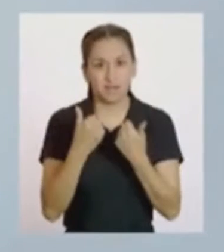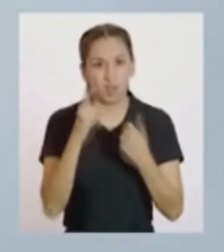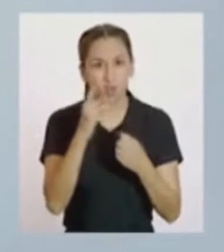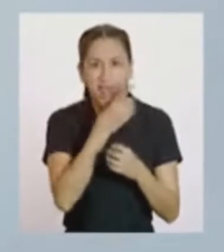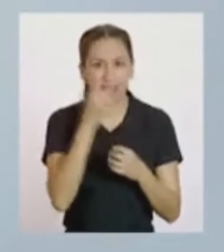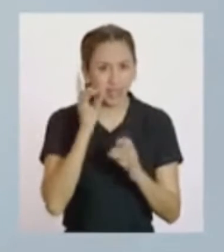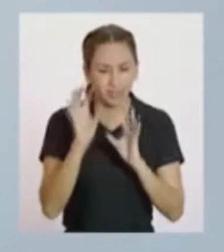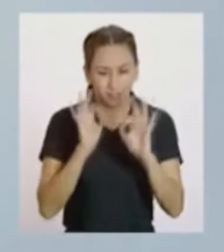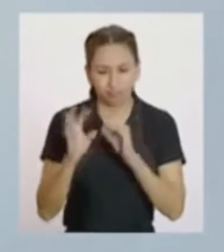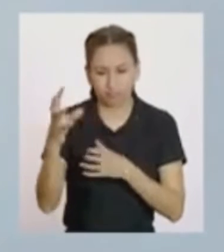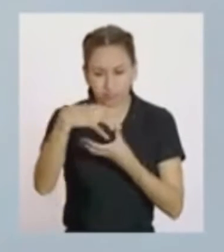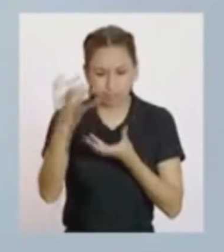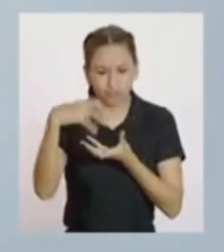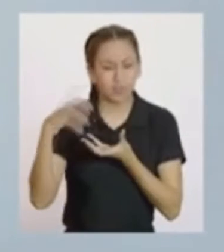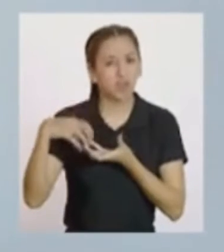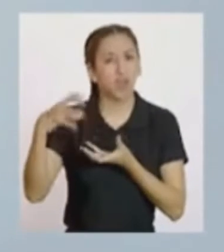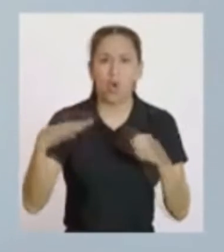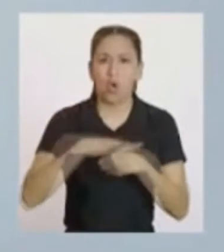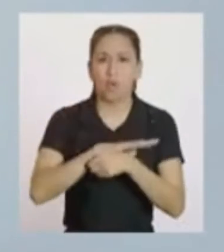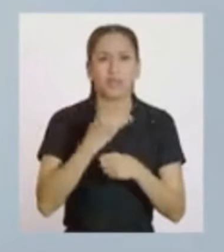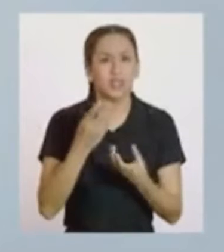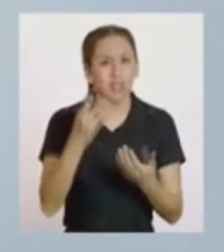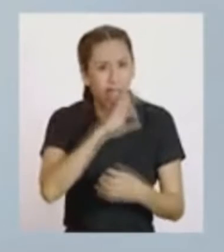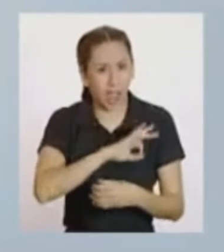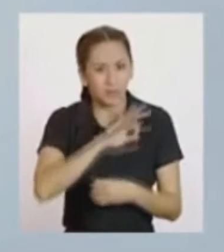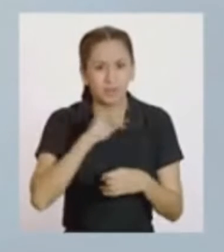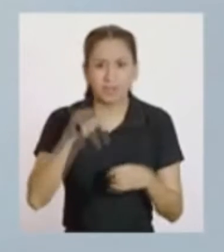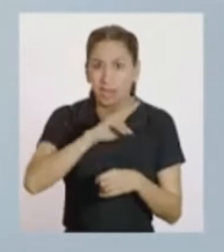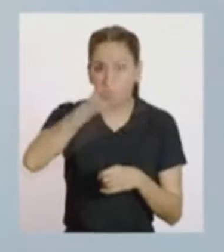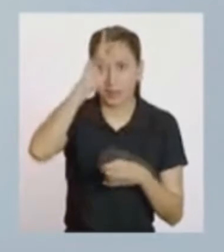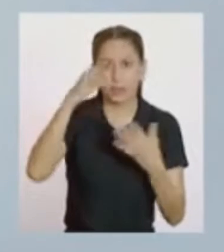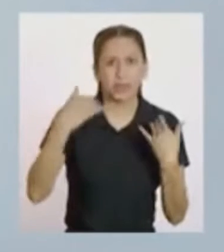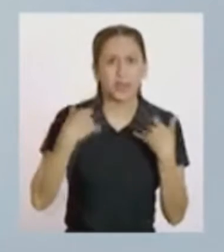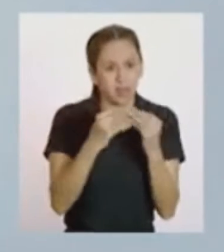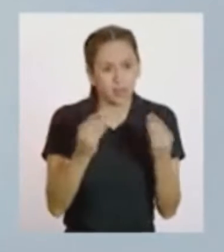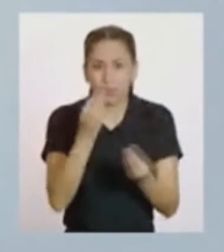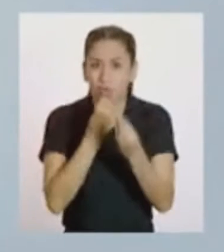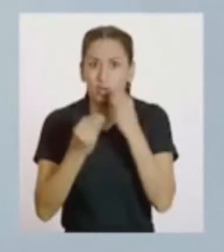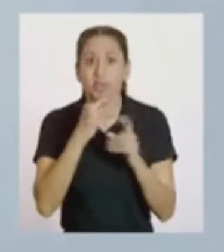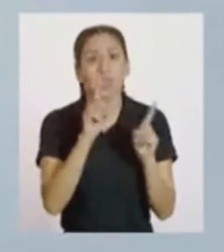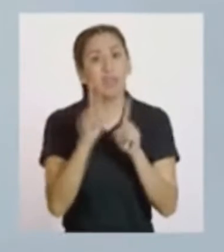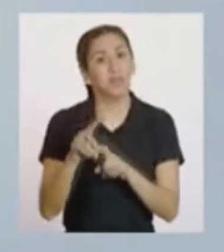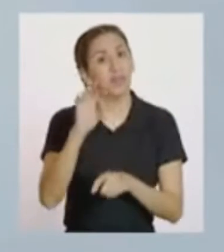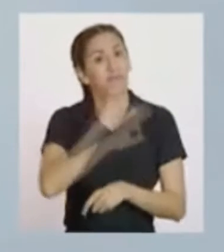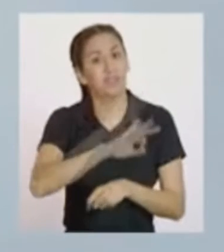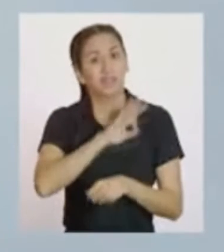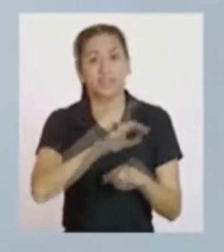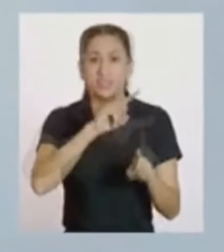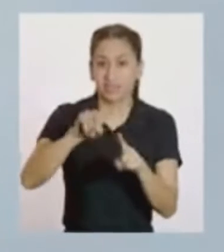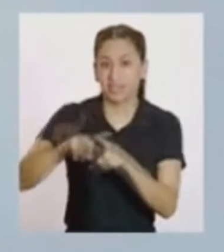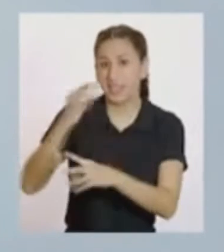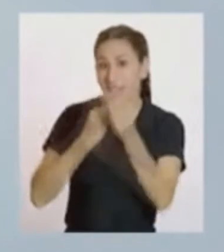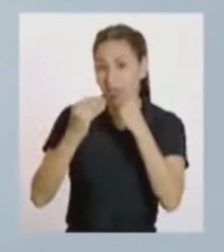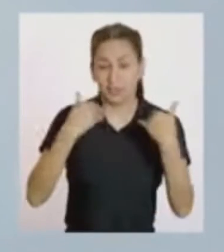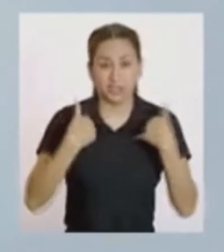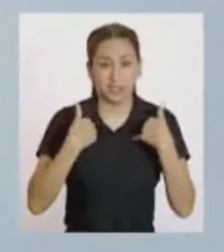dieta equilibrada y completa. Debemos aprovechar la riqueza culinaria de nuestro país y también los múltiples beneficios